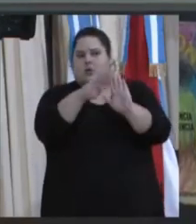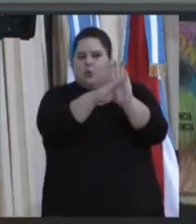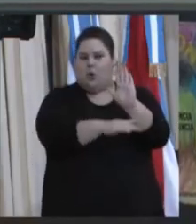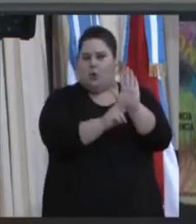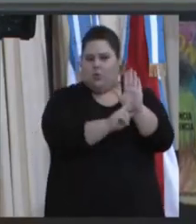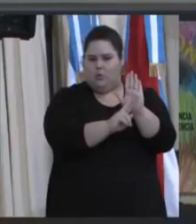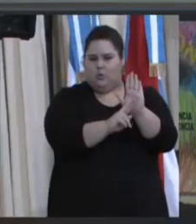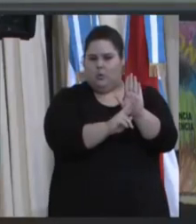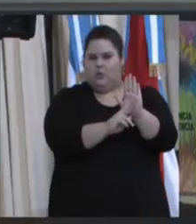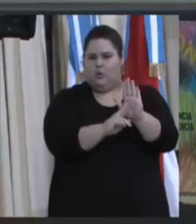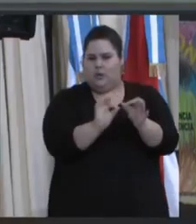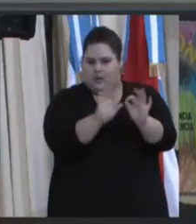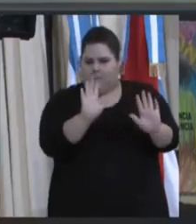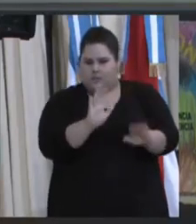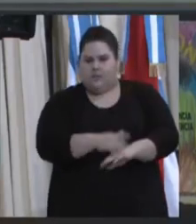y...